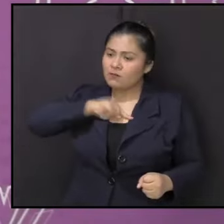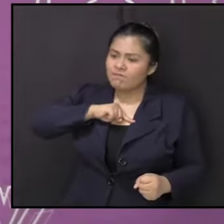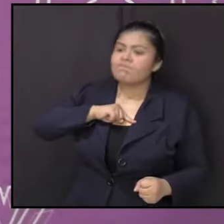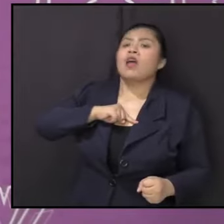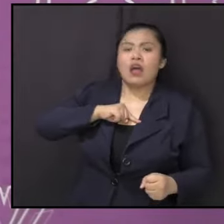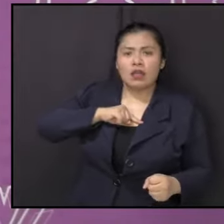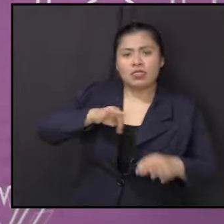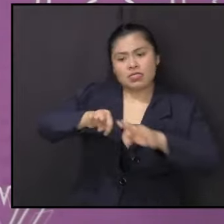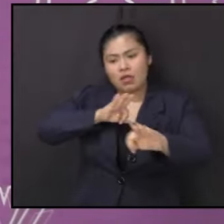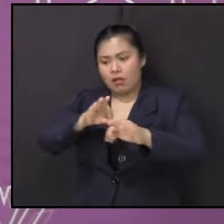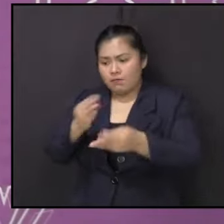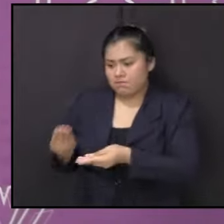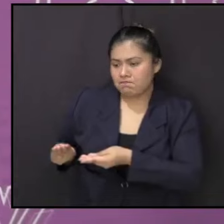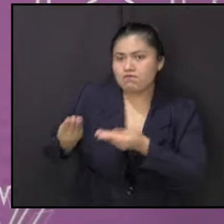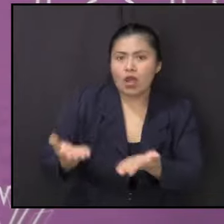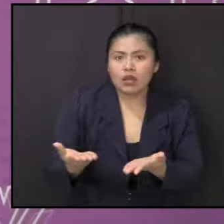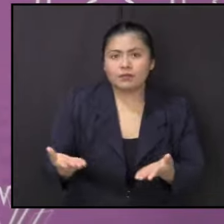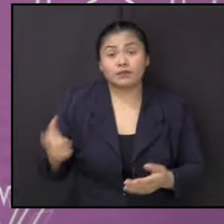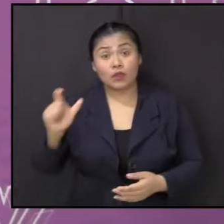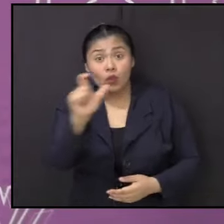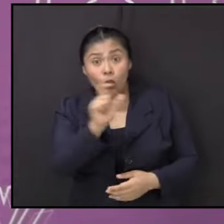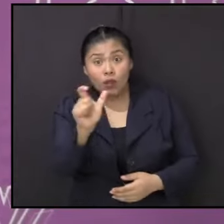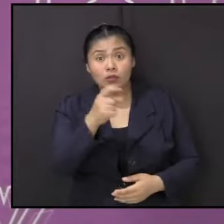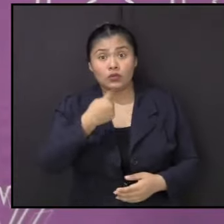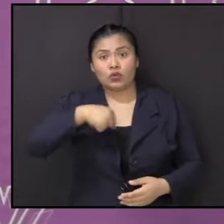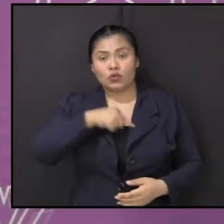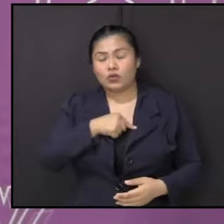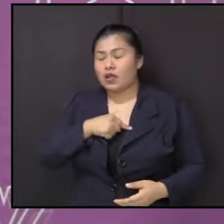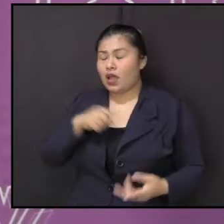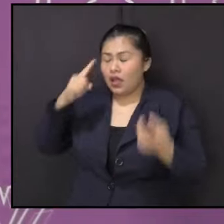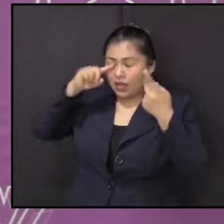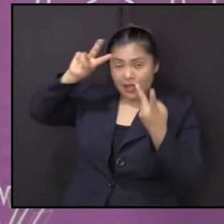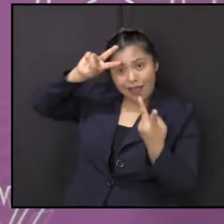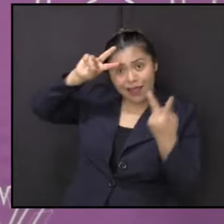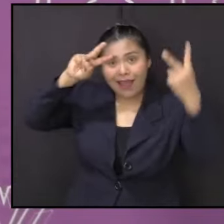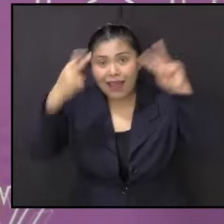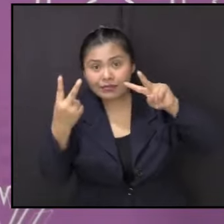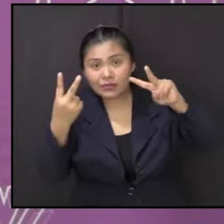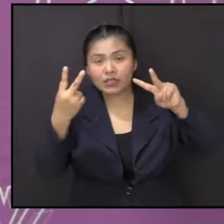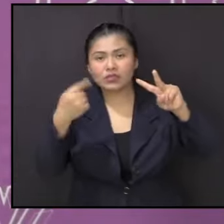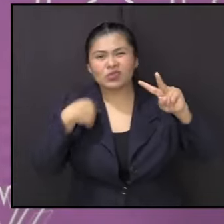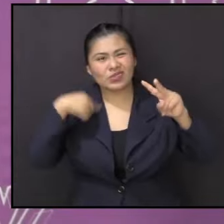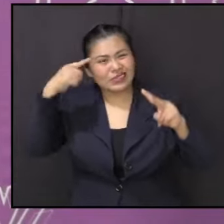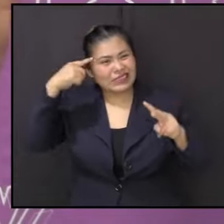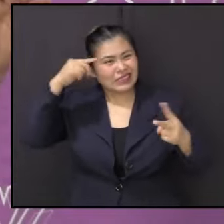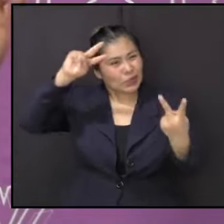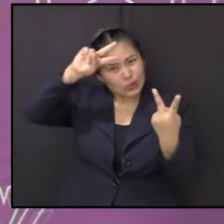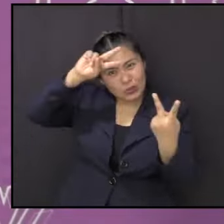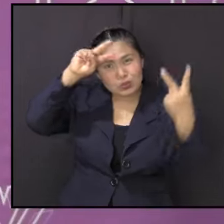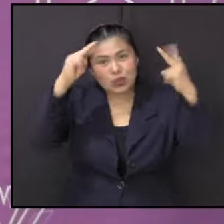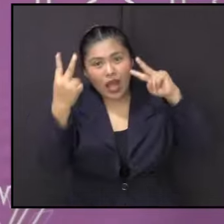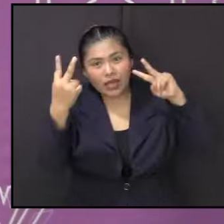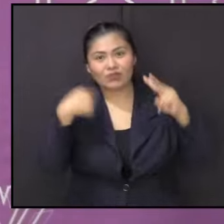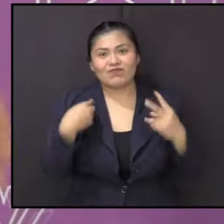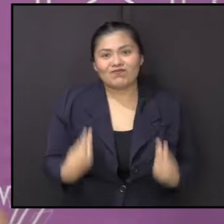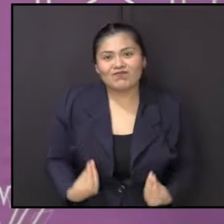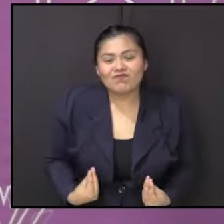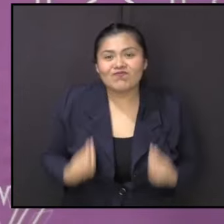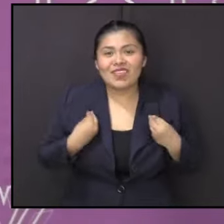ofrecer empleo a los demás. Cuando damos esa conversión, ese cambio de paradigma, la vida se transforma en una